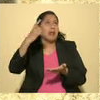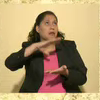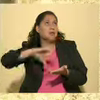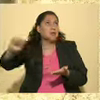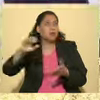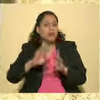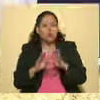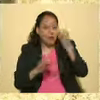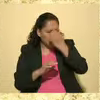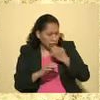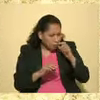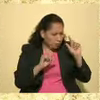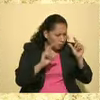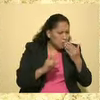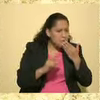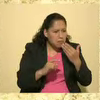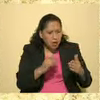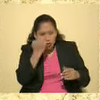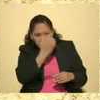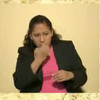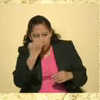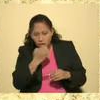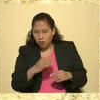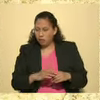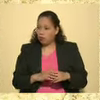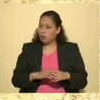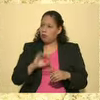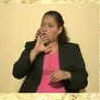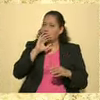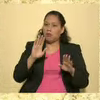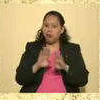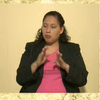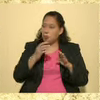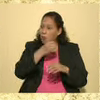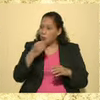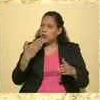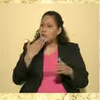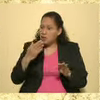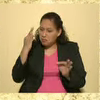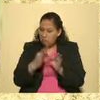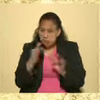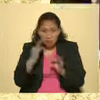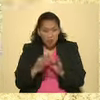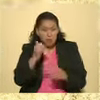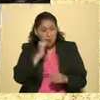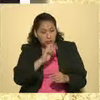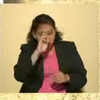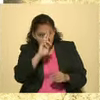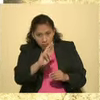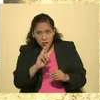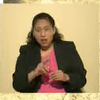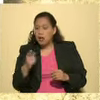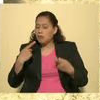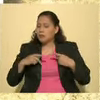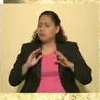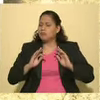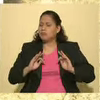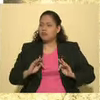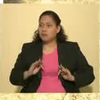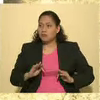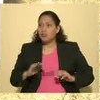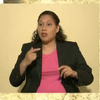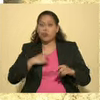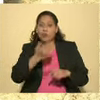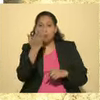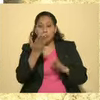que hace una verificación honesta, que hace una verificación en todo, como dicen, en estricto apego a derecho, realmente se tranquiliza. Lo que yo le pediría